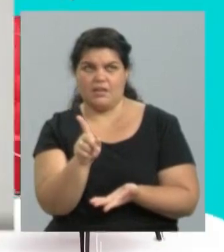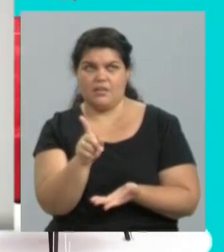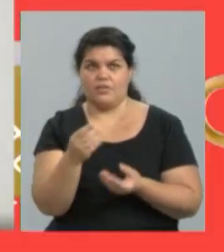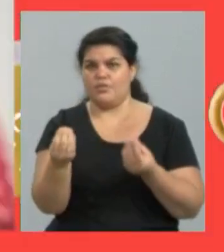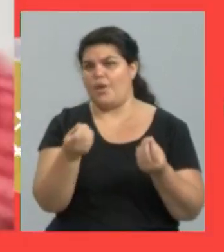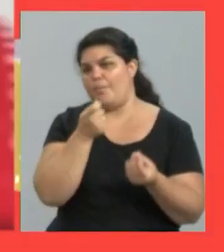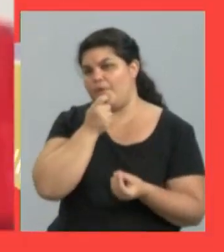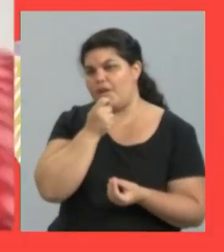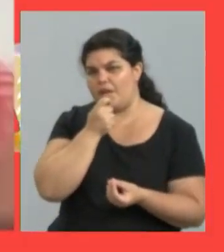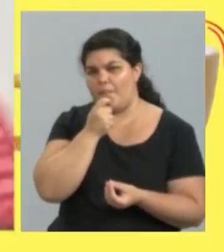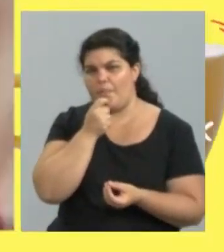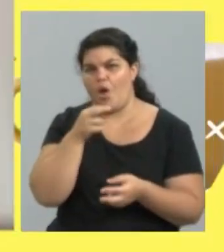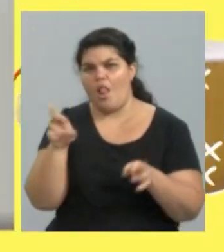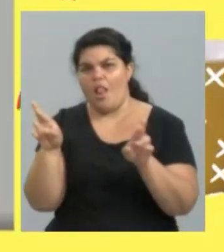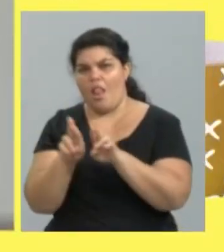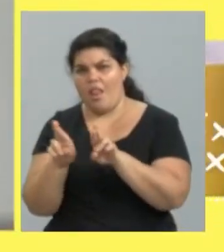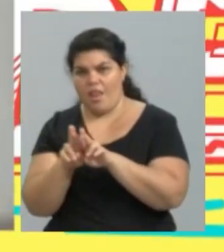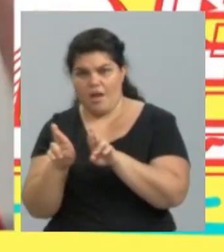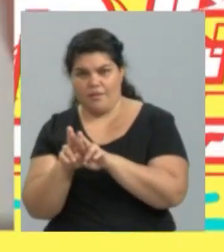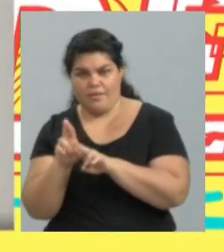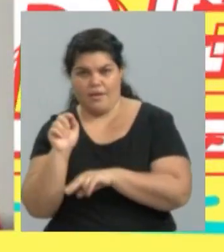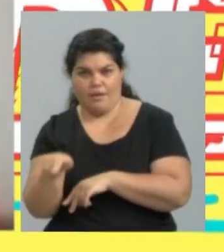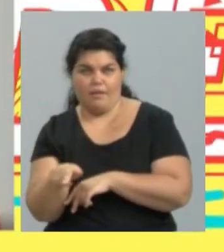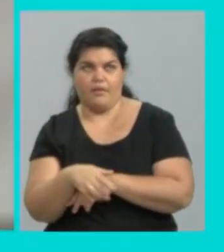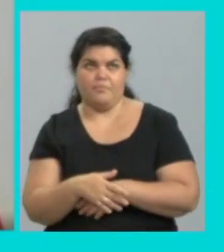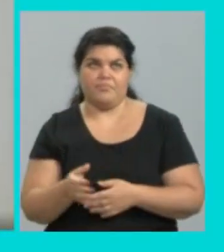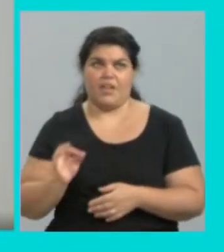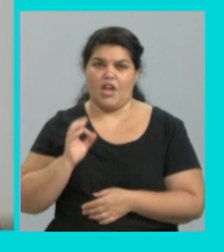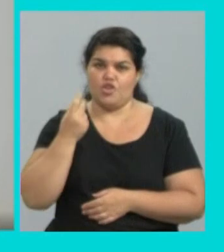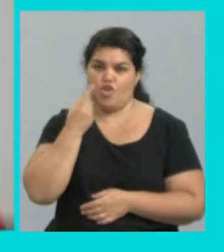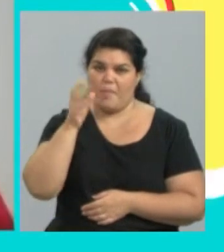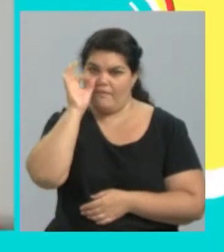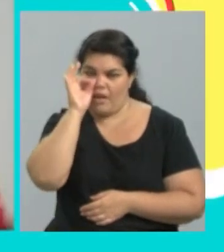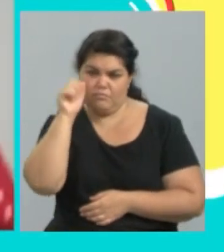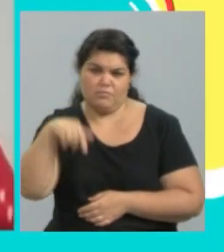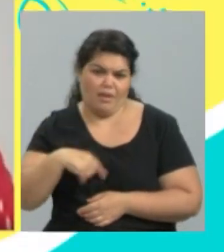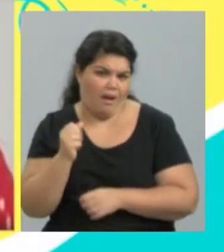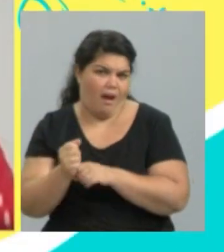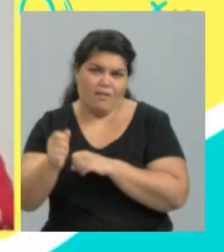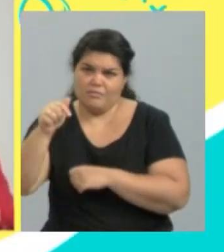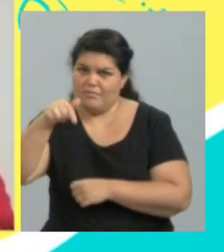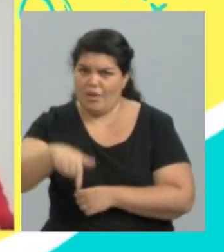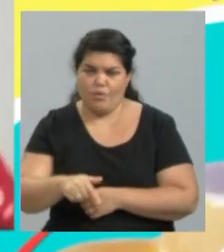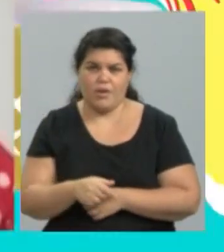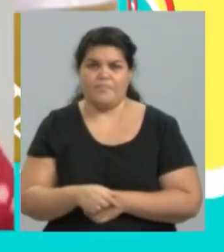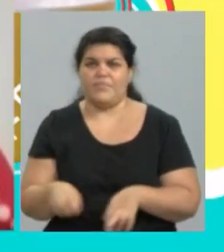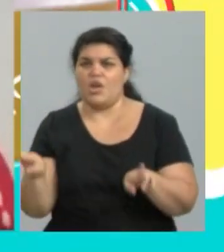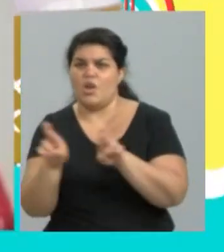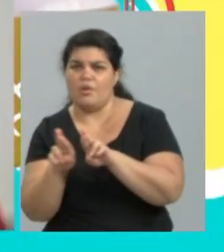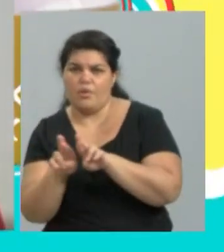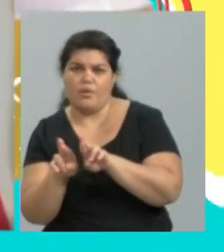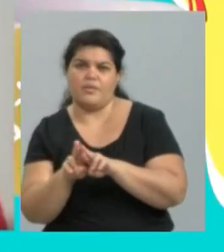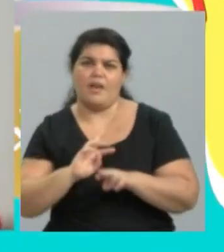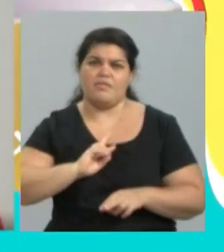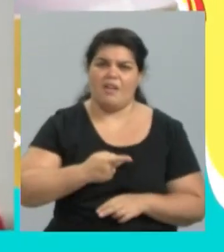torta en 2020, si eras torta, bueno, y aún todavía sigue pasando, si eras torta, si eras traba,